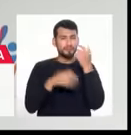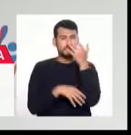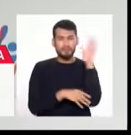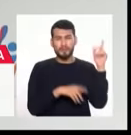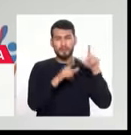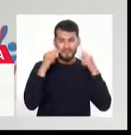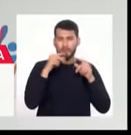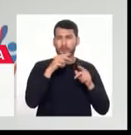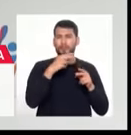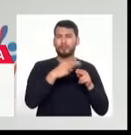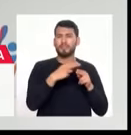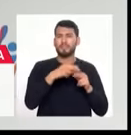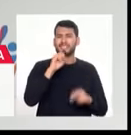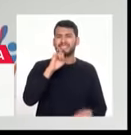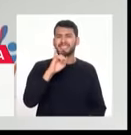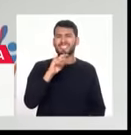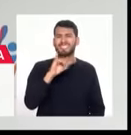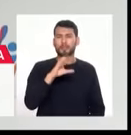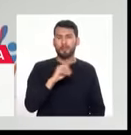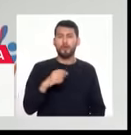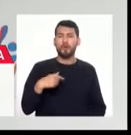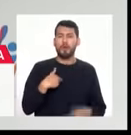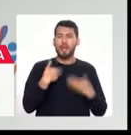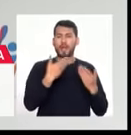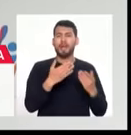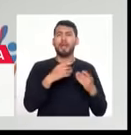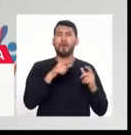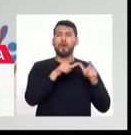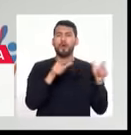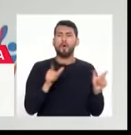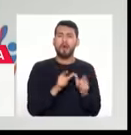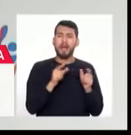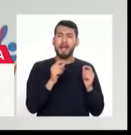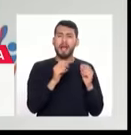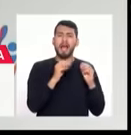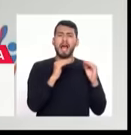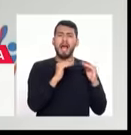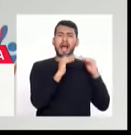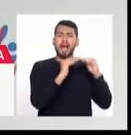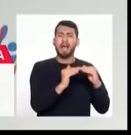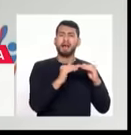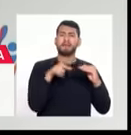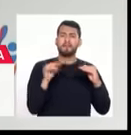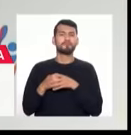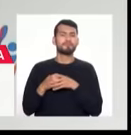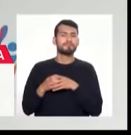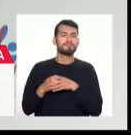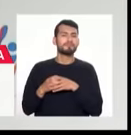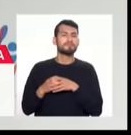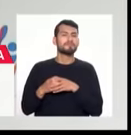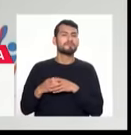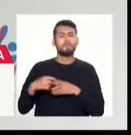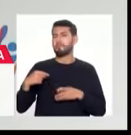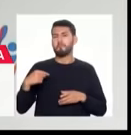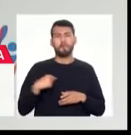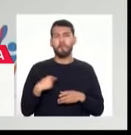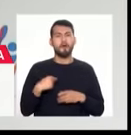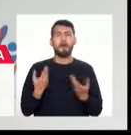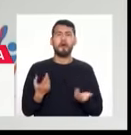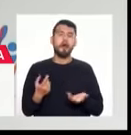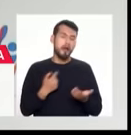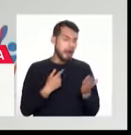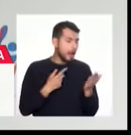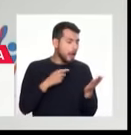plan Boluarte, ¿no? No tiene una cárcel, no tiene donde meter más gente presa. Los delincuentes